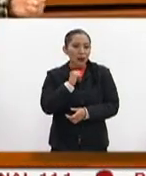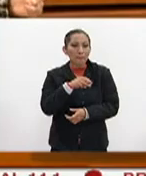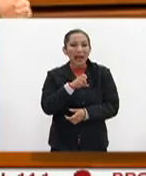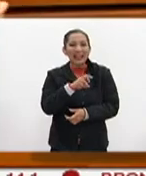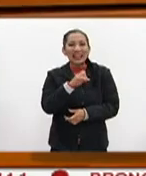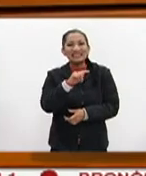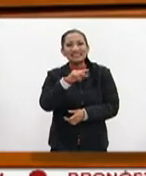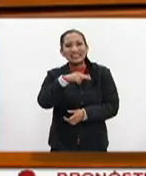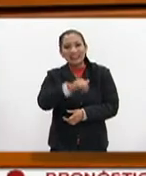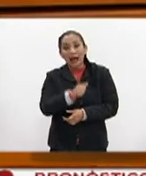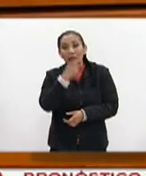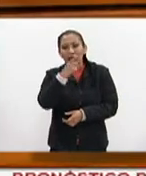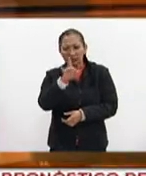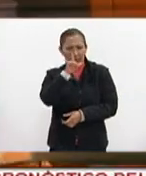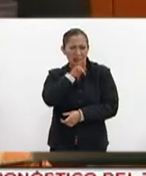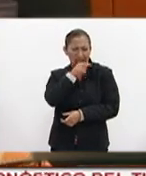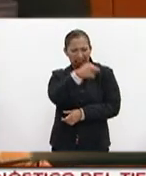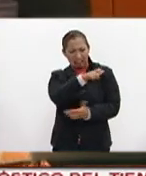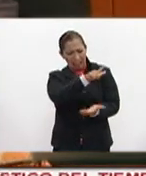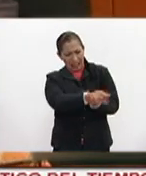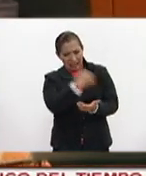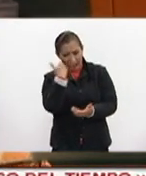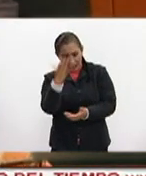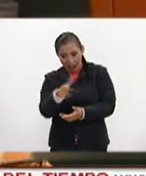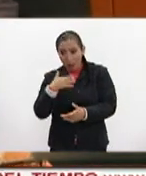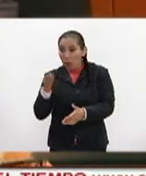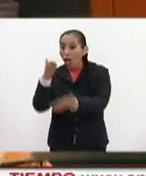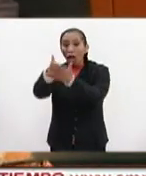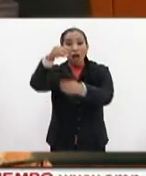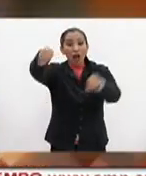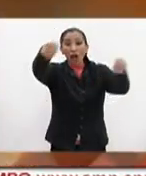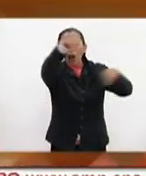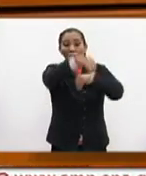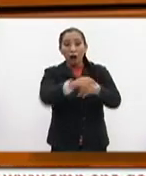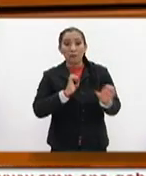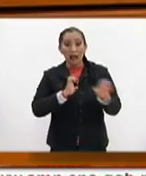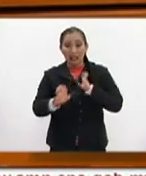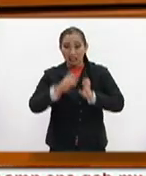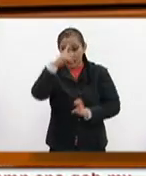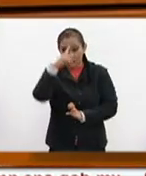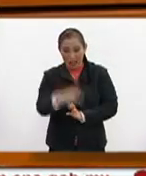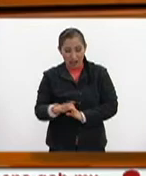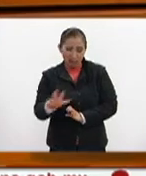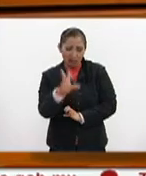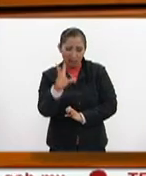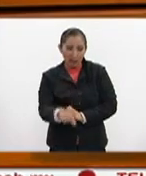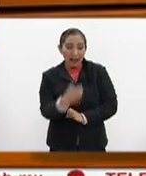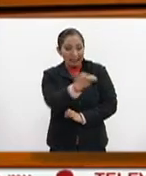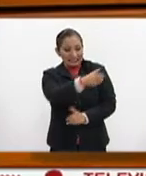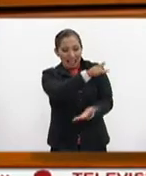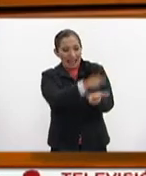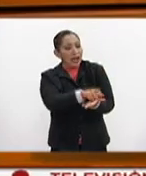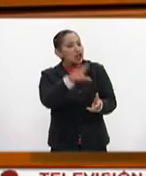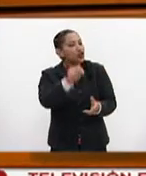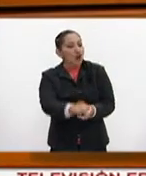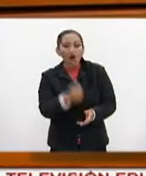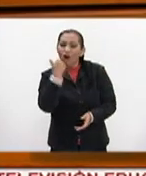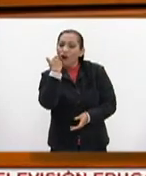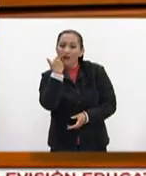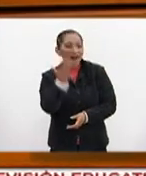Salazar, aseguró que es falso que con esta ley se pretenda militarizar al país. Con la presente ley no